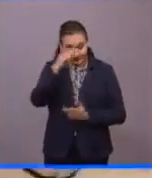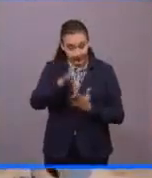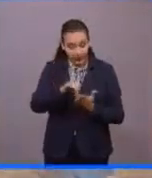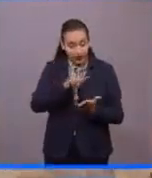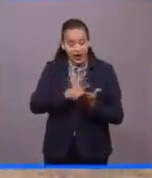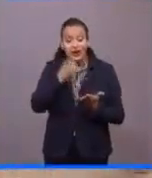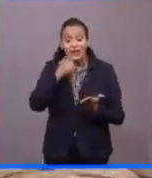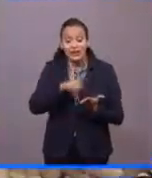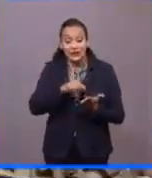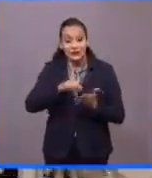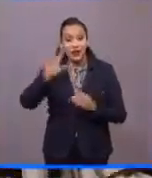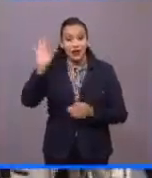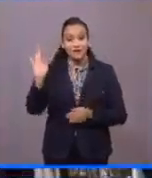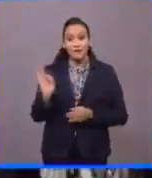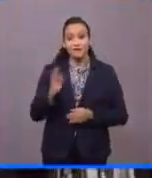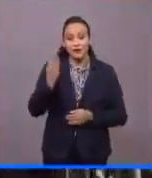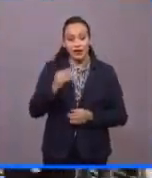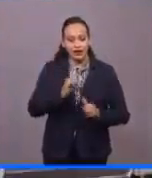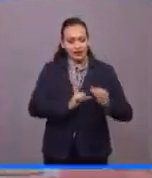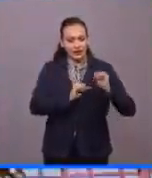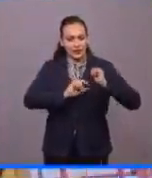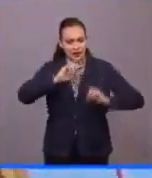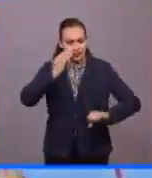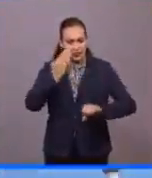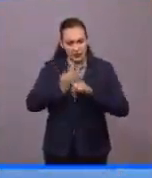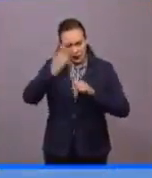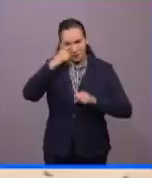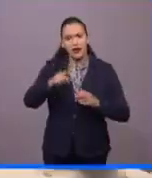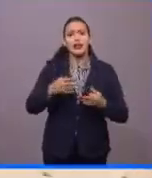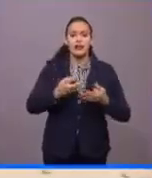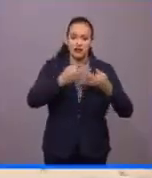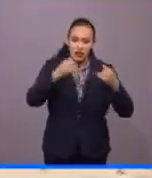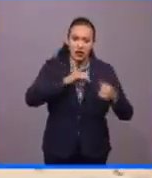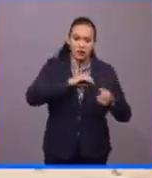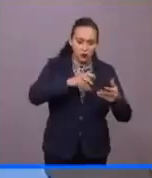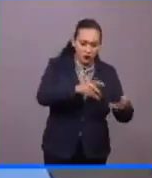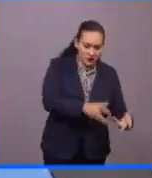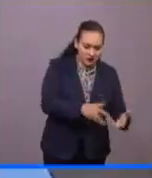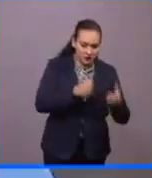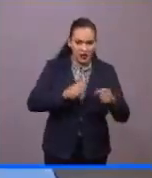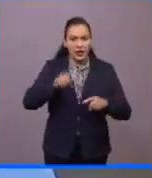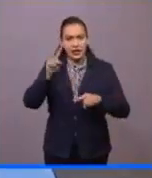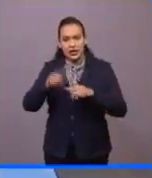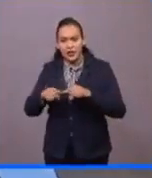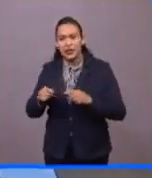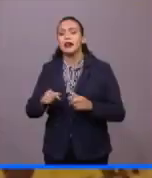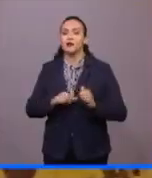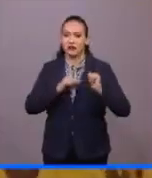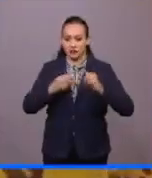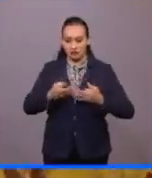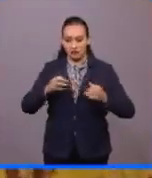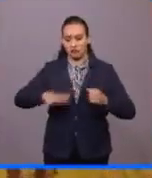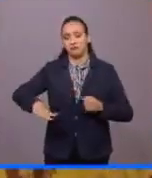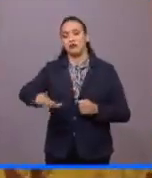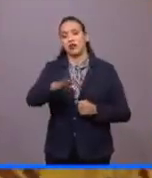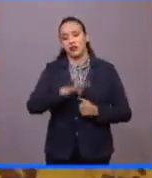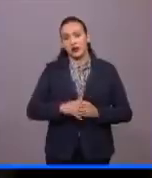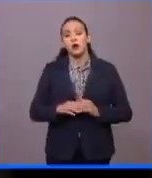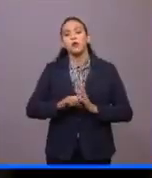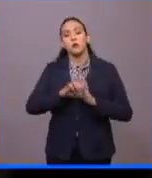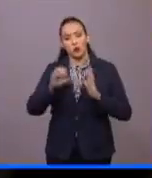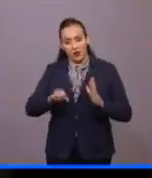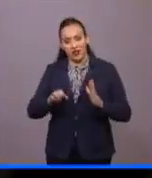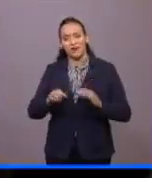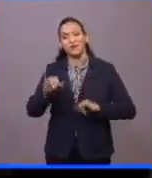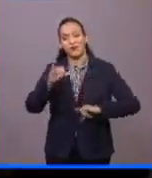a la Federación la exploración y explotación de los recursos naturales y los bienes nacionales, entre los que se encuentran